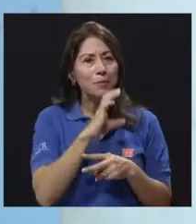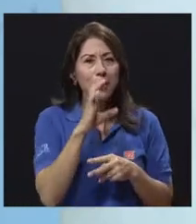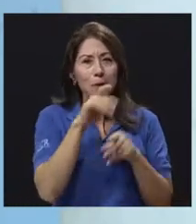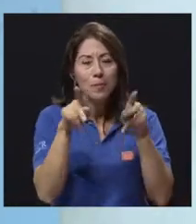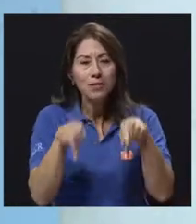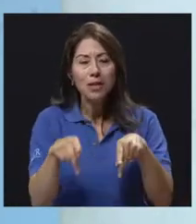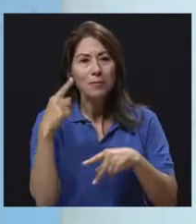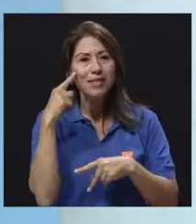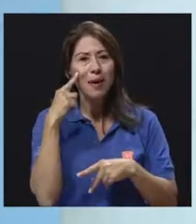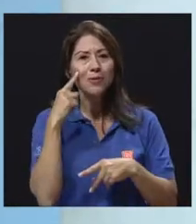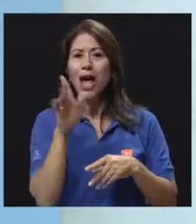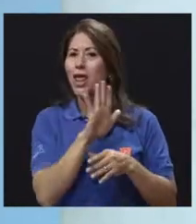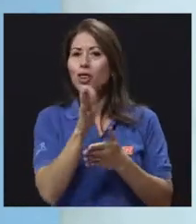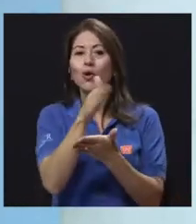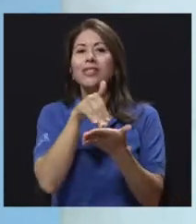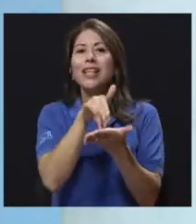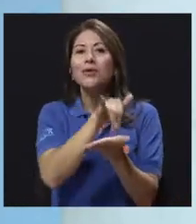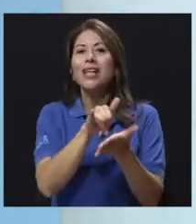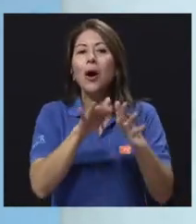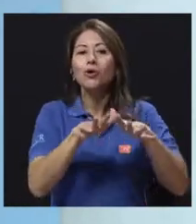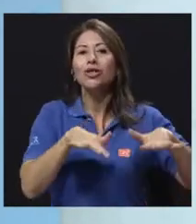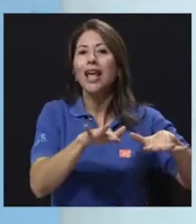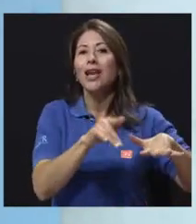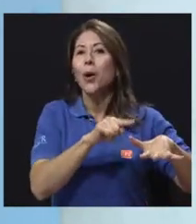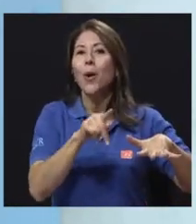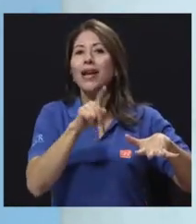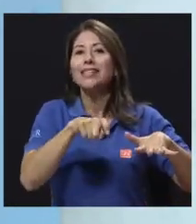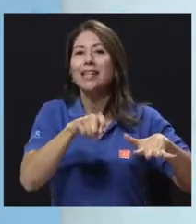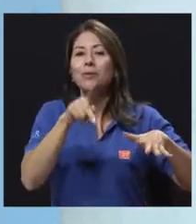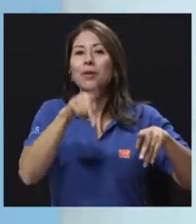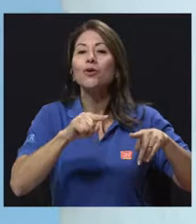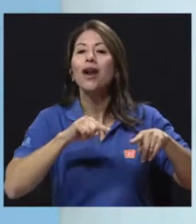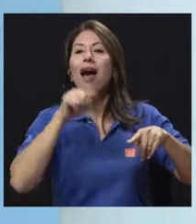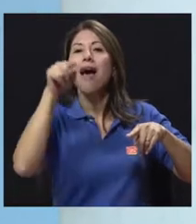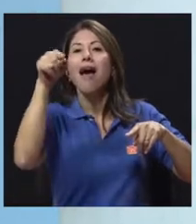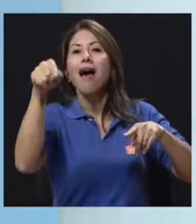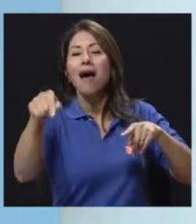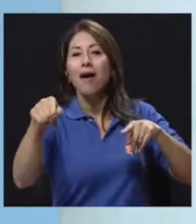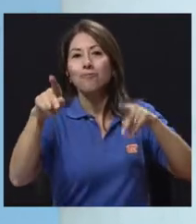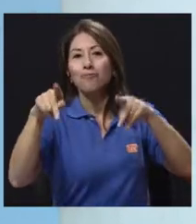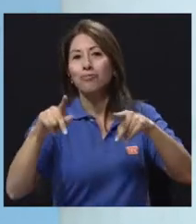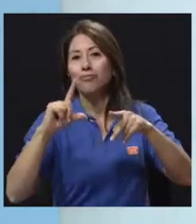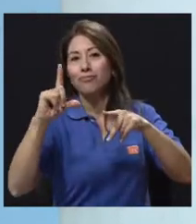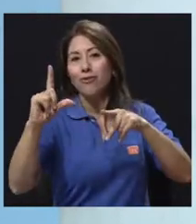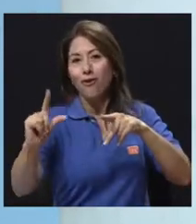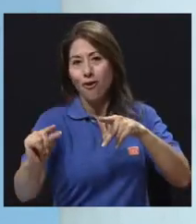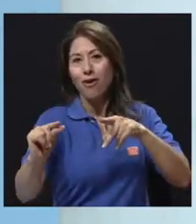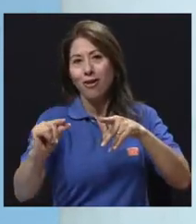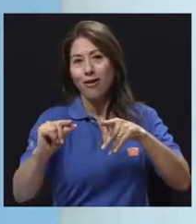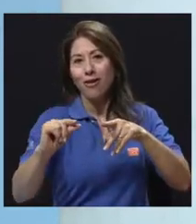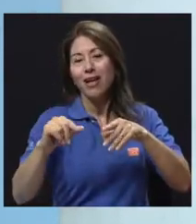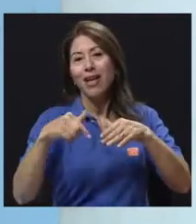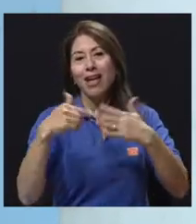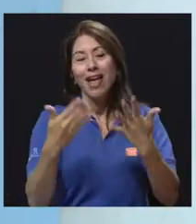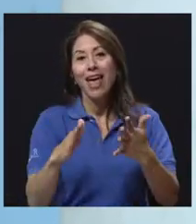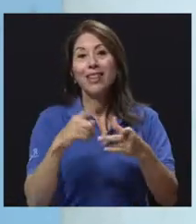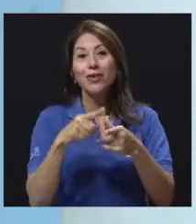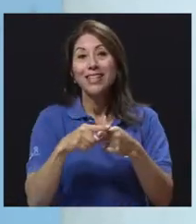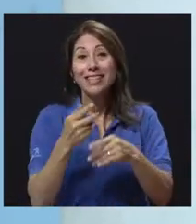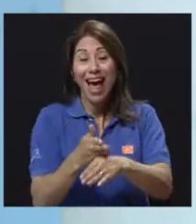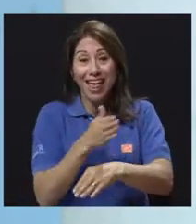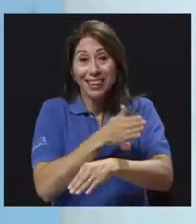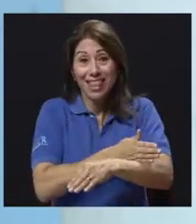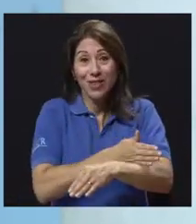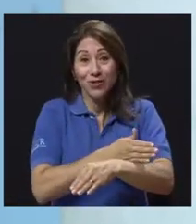sea fuera del GAM para, digamos, ver también la experiencia, digamos, de una persona rural. Entonces, de hecho, antitos de